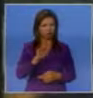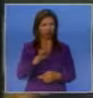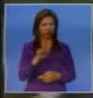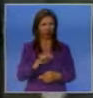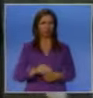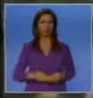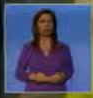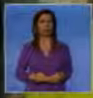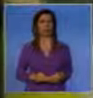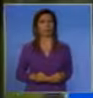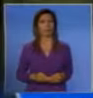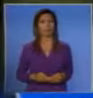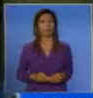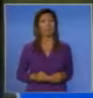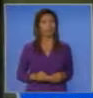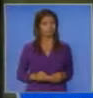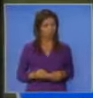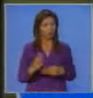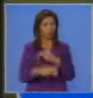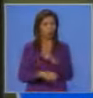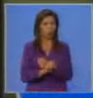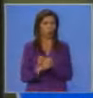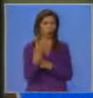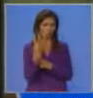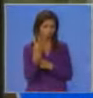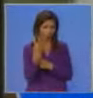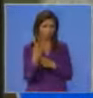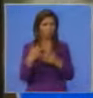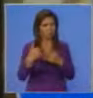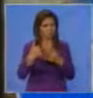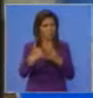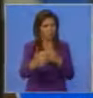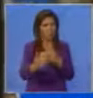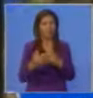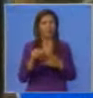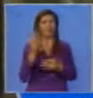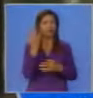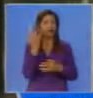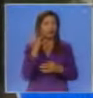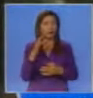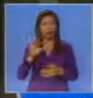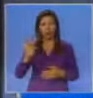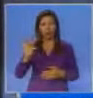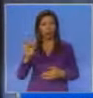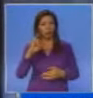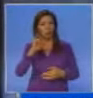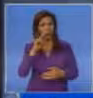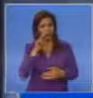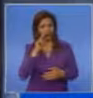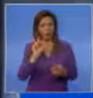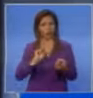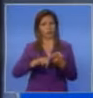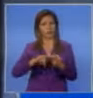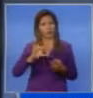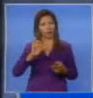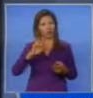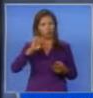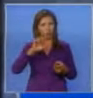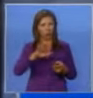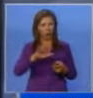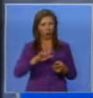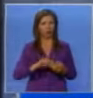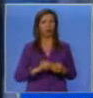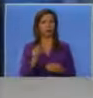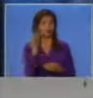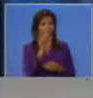La 14ª Copa Mundial de Fútbol se desarrolló en Italia entre el 8 de junio y el 8 de julio. Italia se convirtió en el segundo país